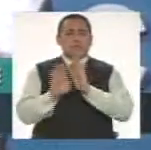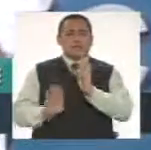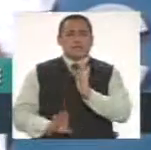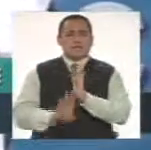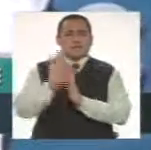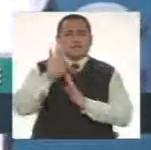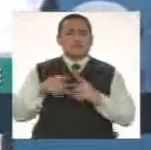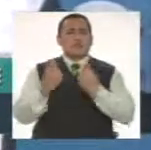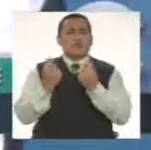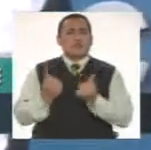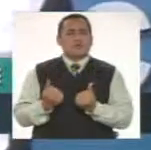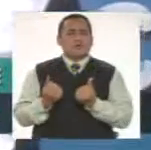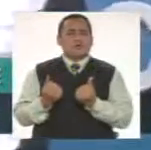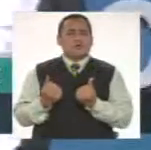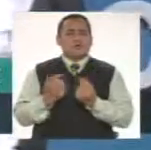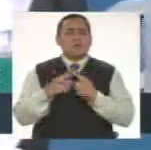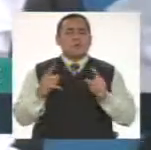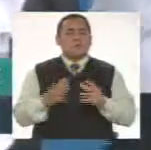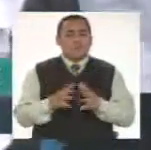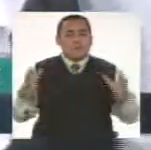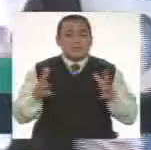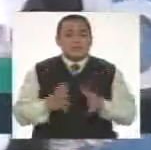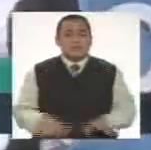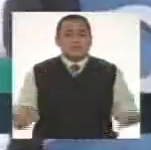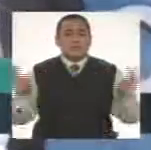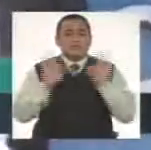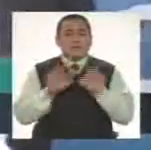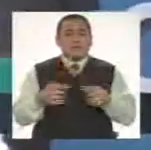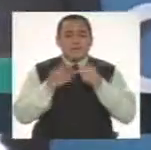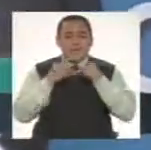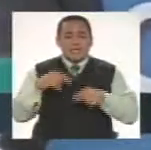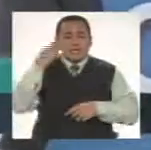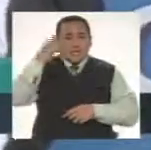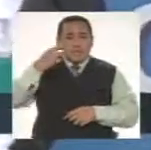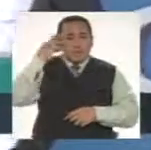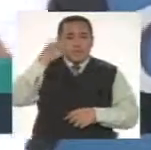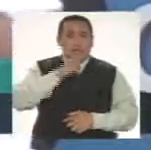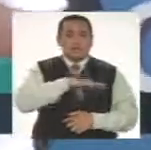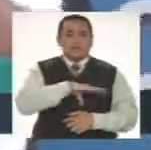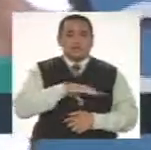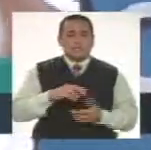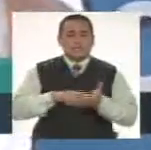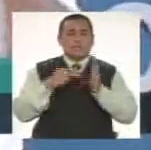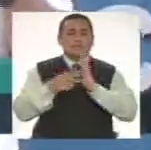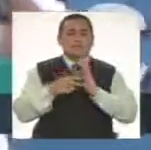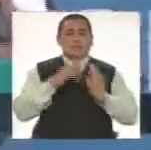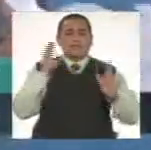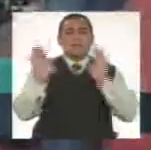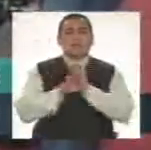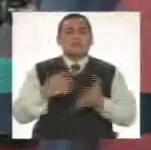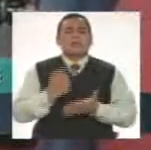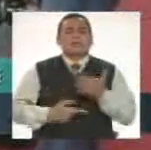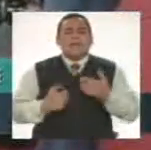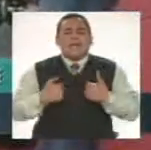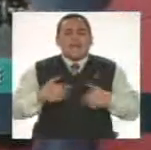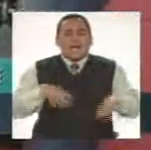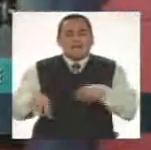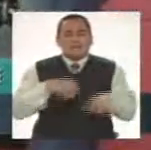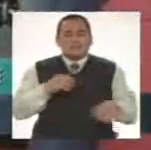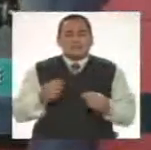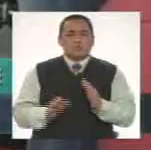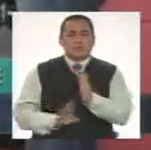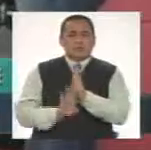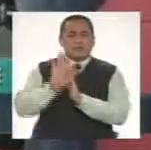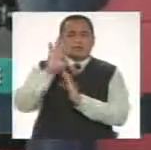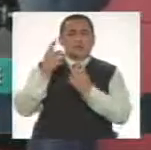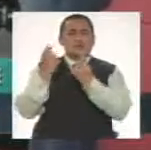crecimiento económico, lo más importante es la política social. Es decir, ¿qué hacemos con ese